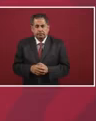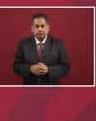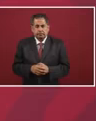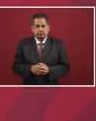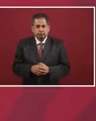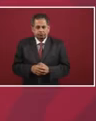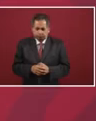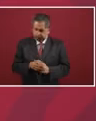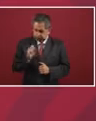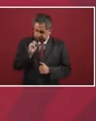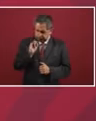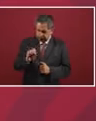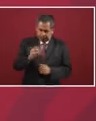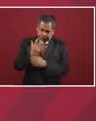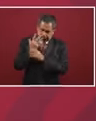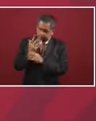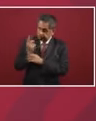suscribo lo dicho